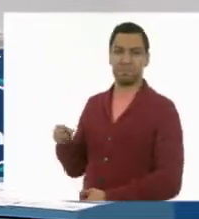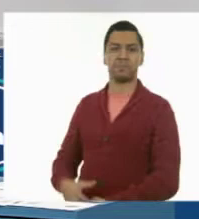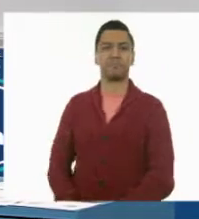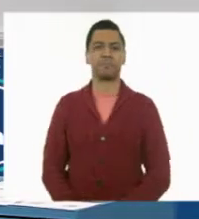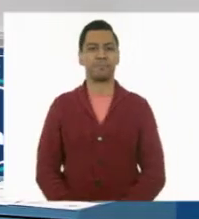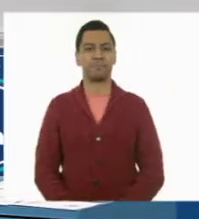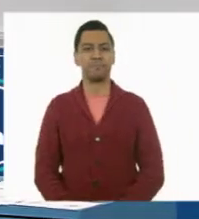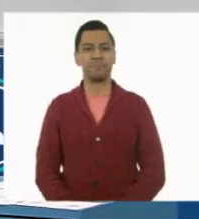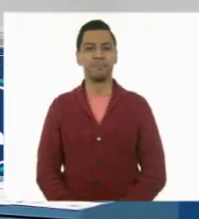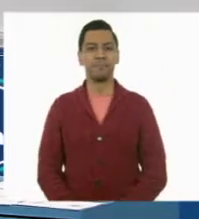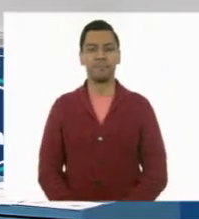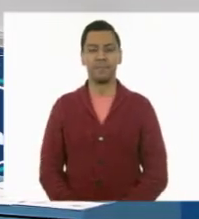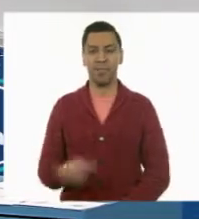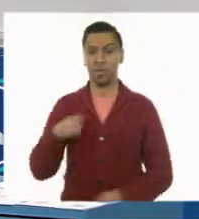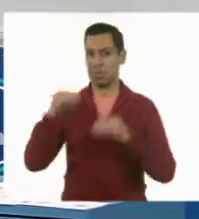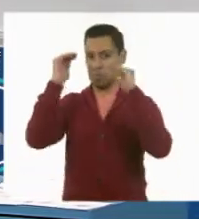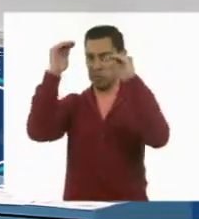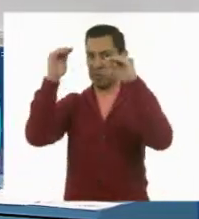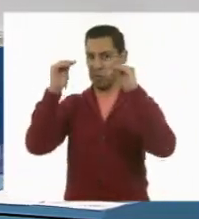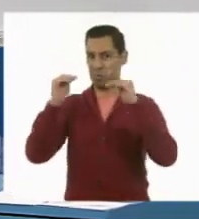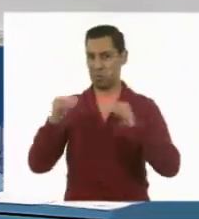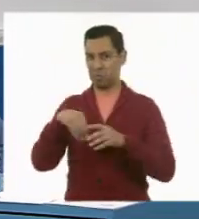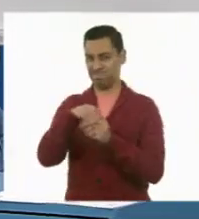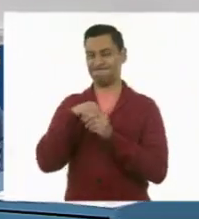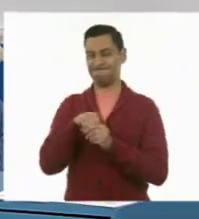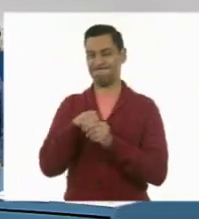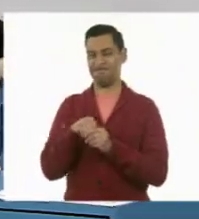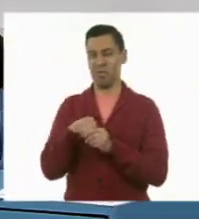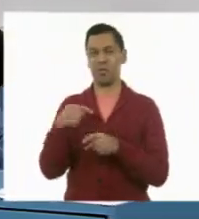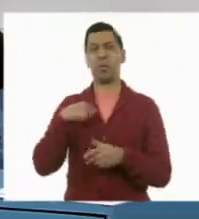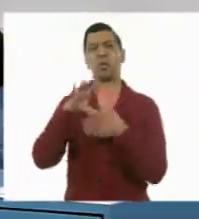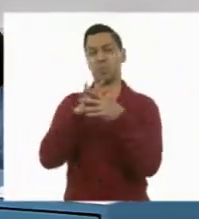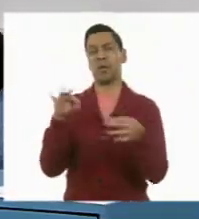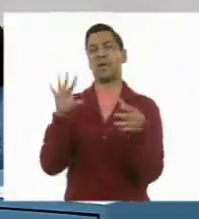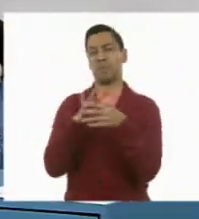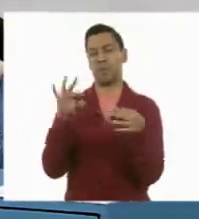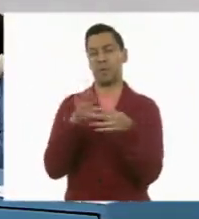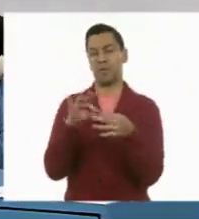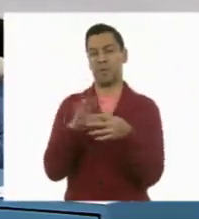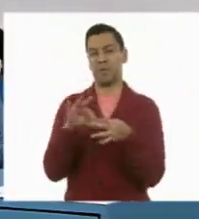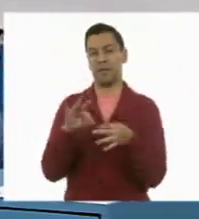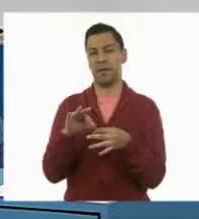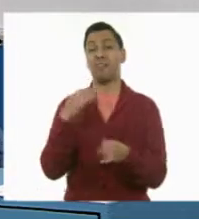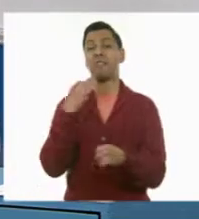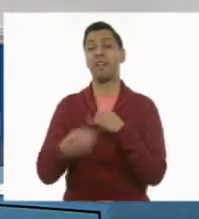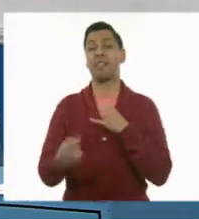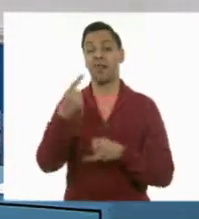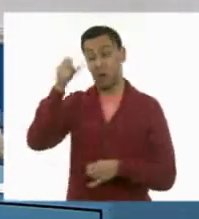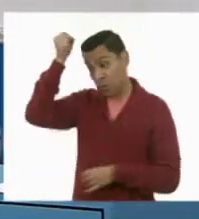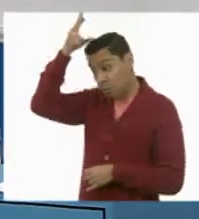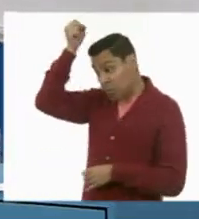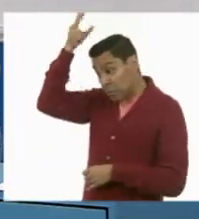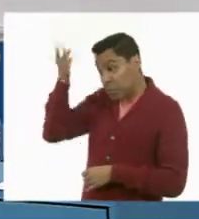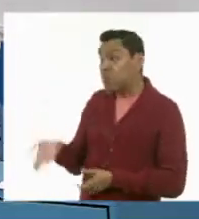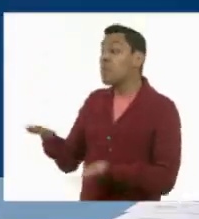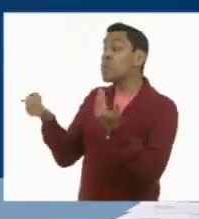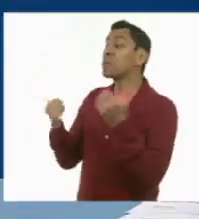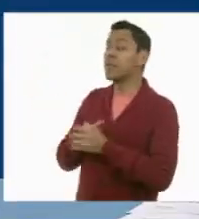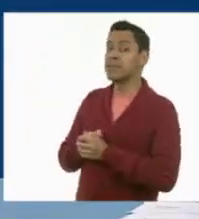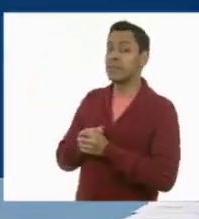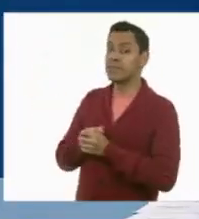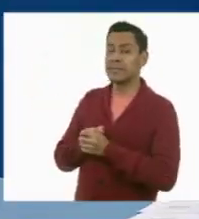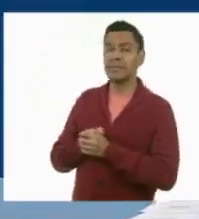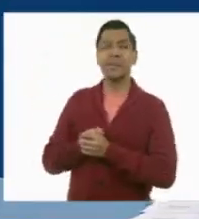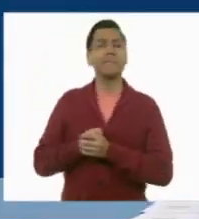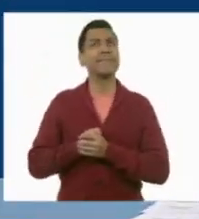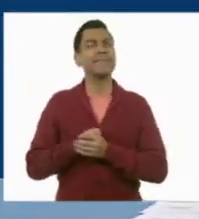nos va a caber, pero los vamos a ir comentando, ¿les parece? Muy bien. Sí. Ok. Entonces, uno más. ¿Cuál, Raúl? ¿Cuál uno más.